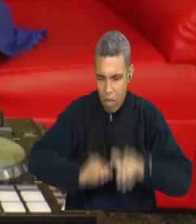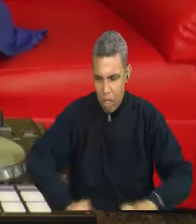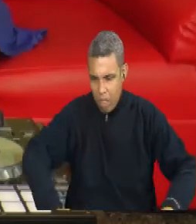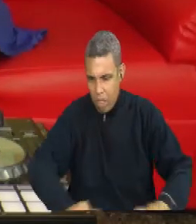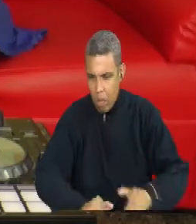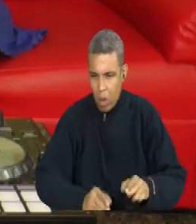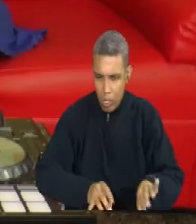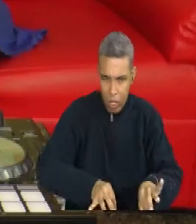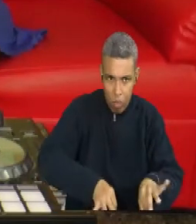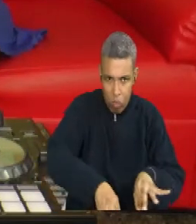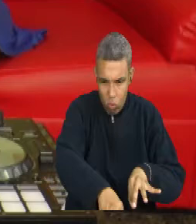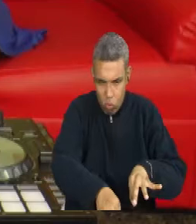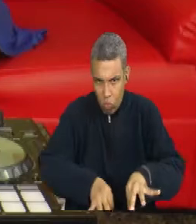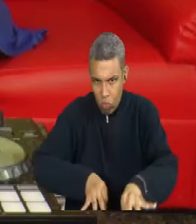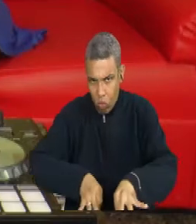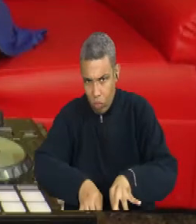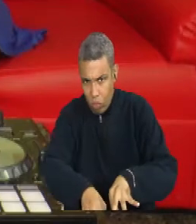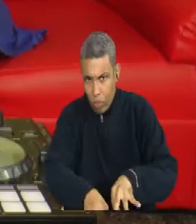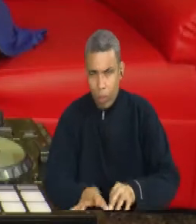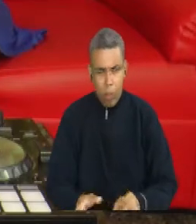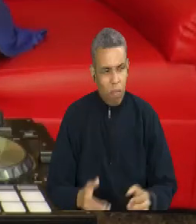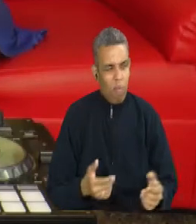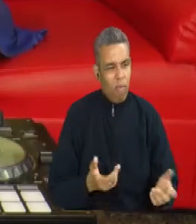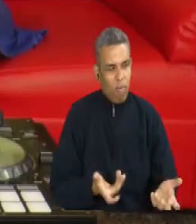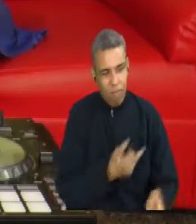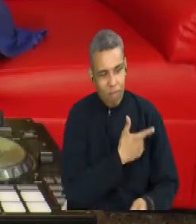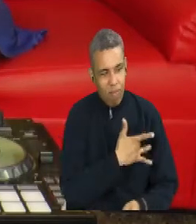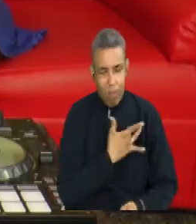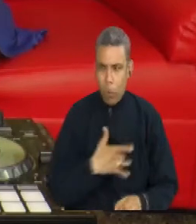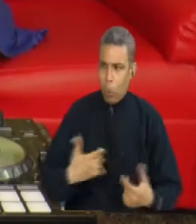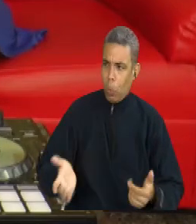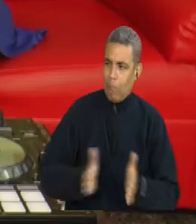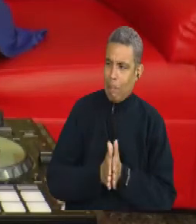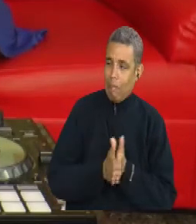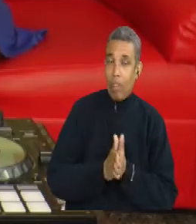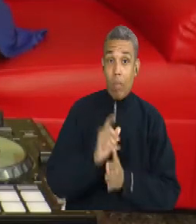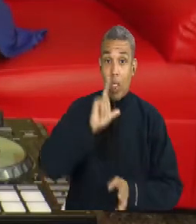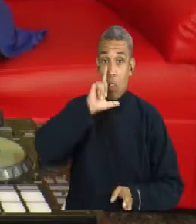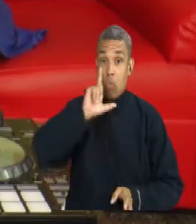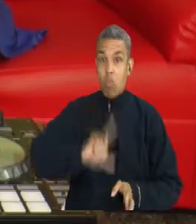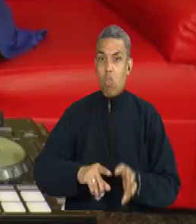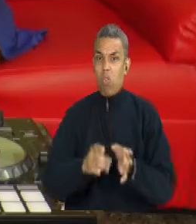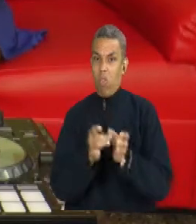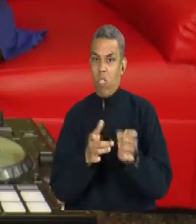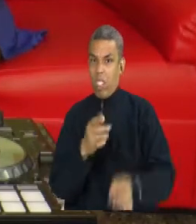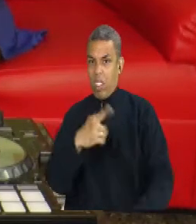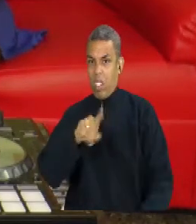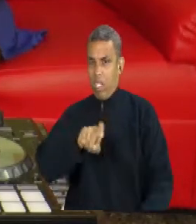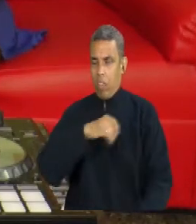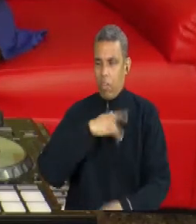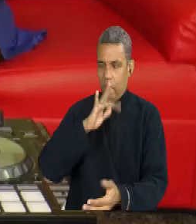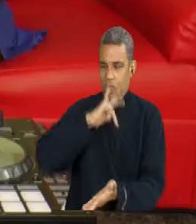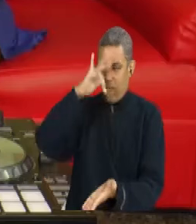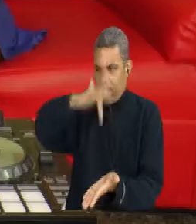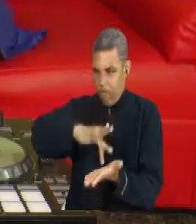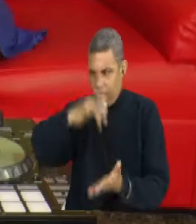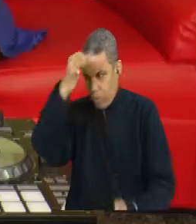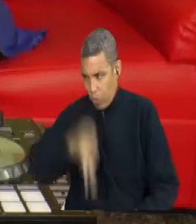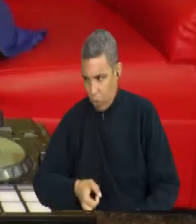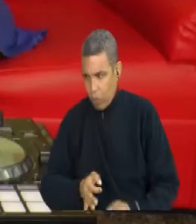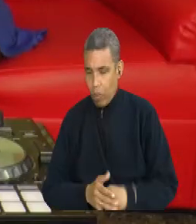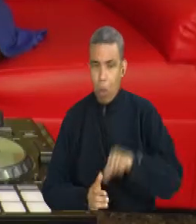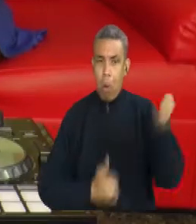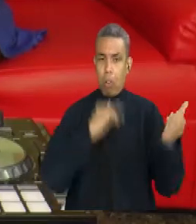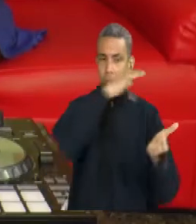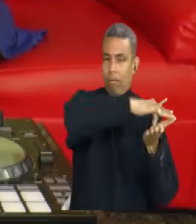sea, el 16 de julio yo ya puse allá en la agenda, no puedo mirar para ninguna otra parte porque voy a estar en la batalla de DJs. Bueno, también recordarles a todos ustedes que